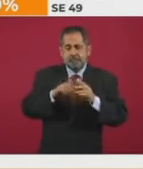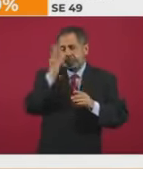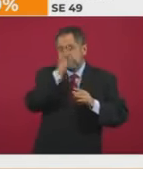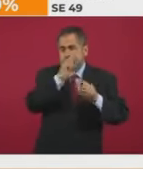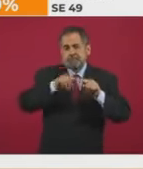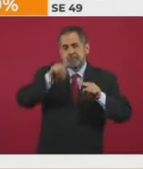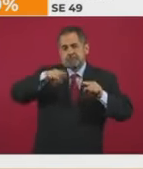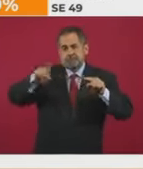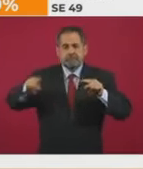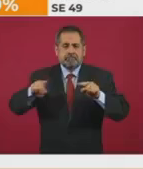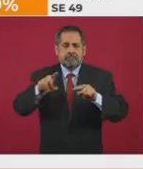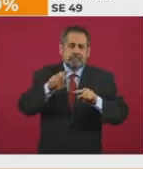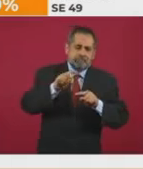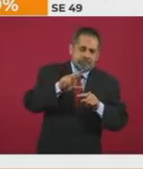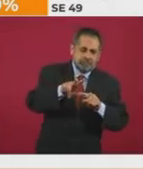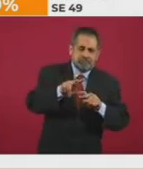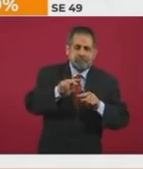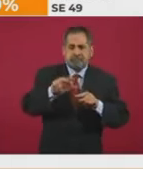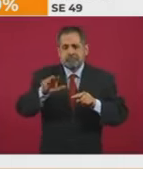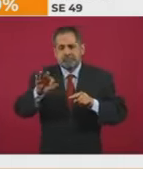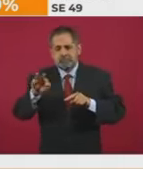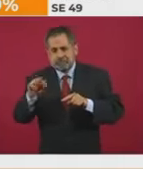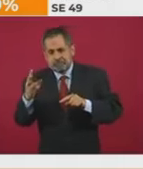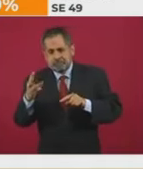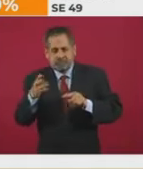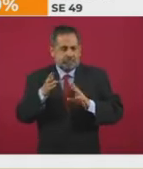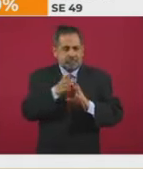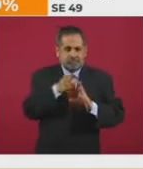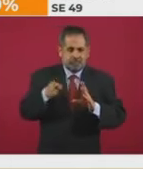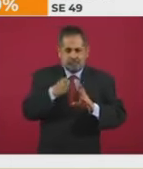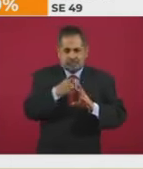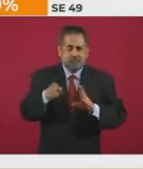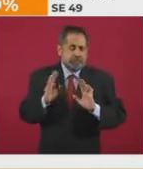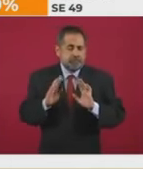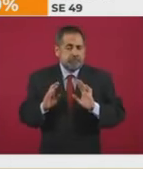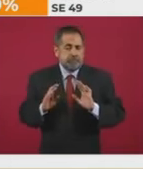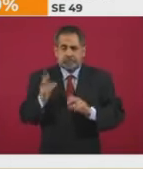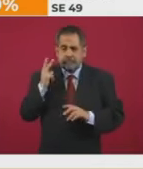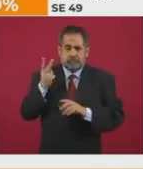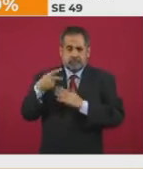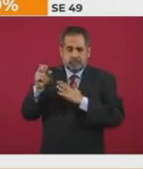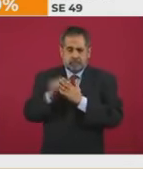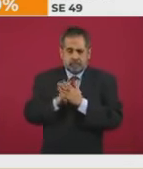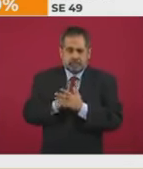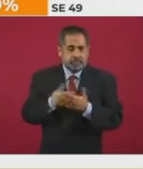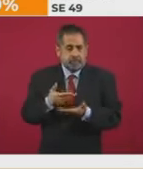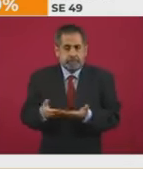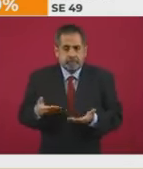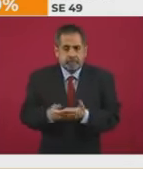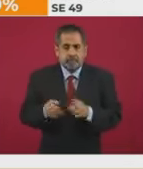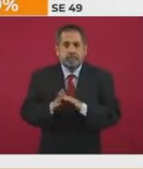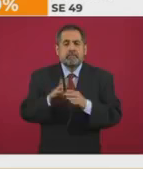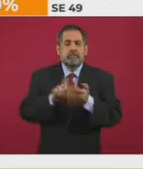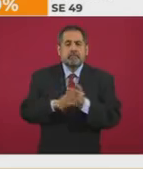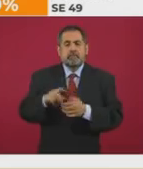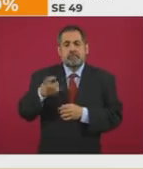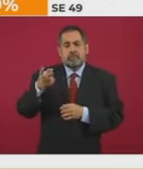entre 38 a 43 a lo largo de los últimos 2 meses y en este momento está